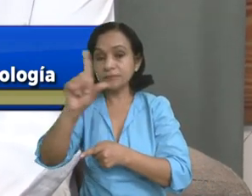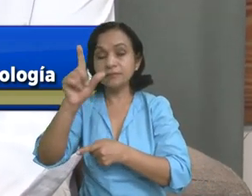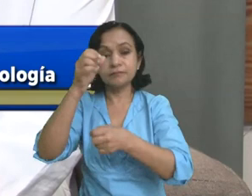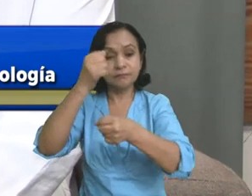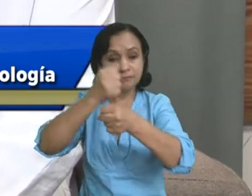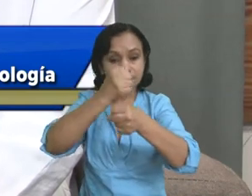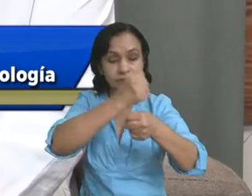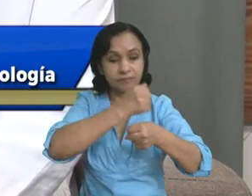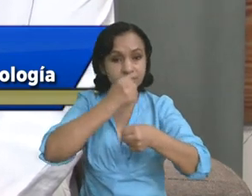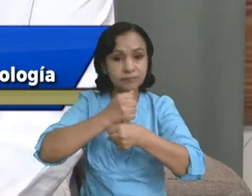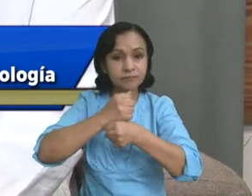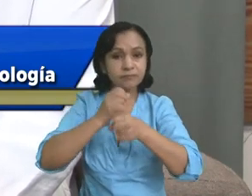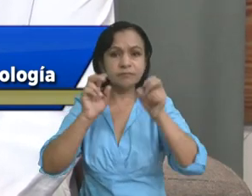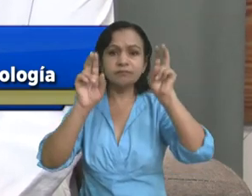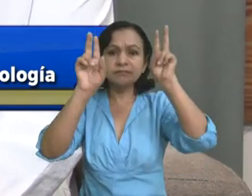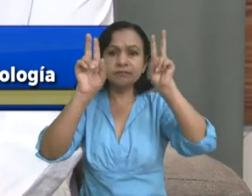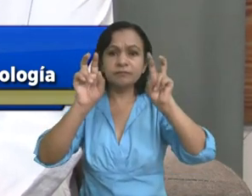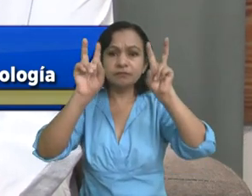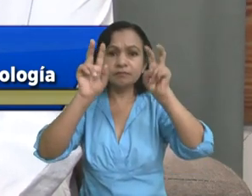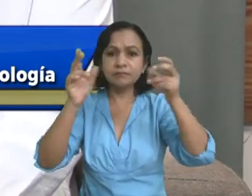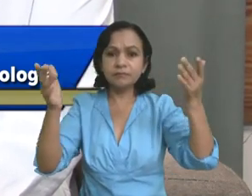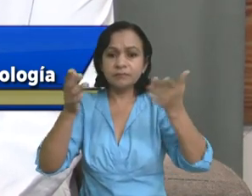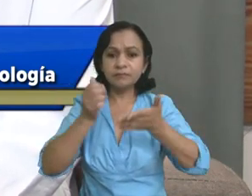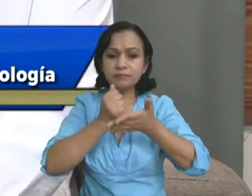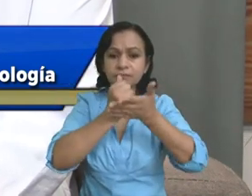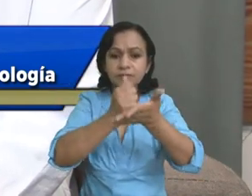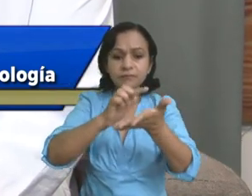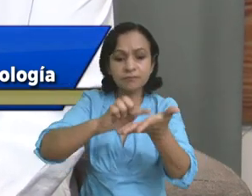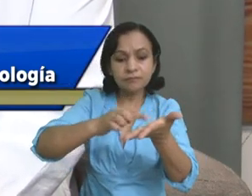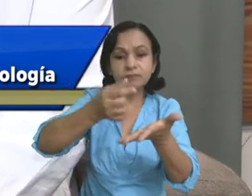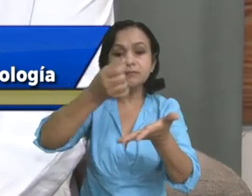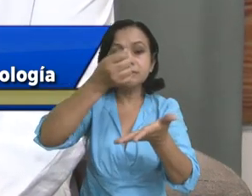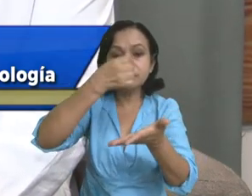trabajamos en el área de la industria farmacéutica y